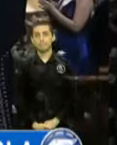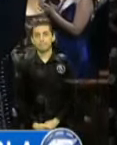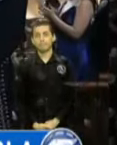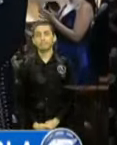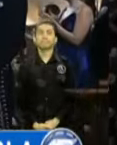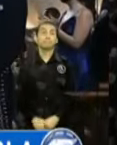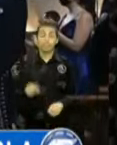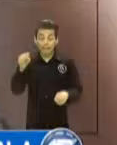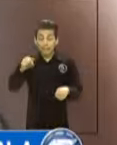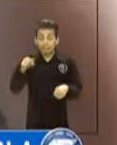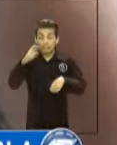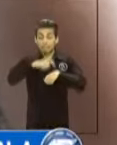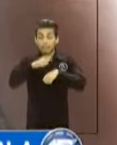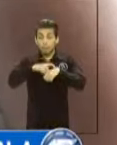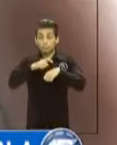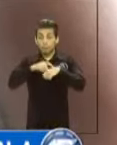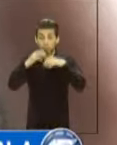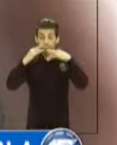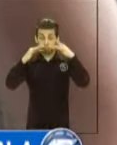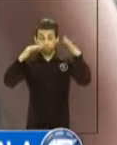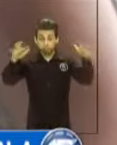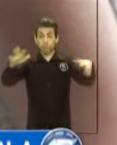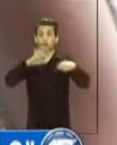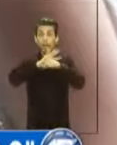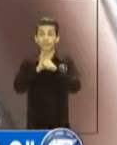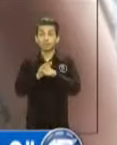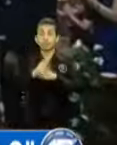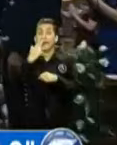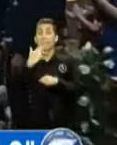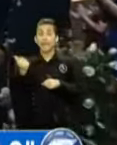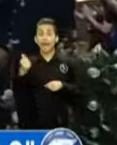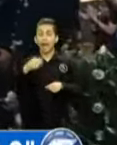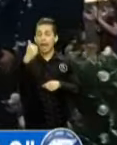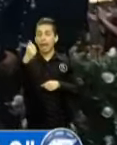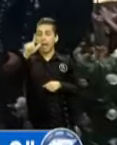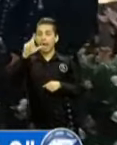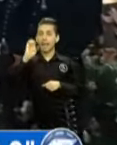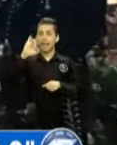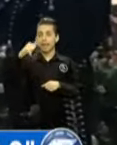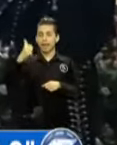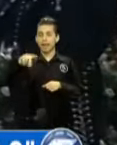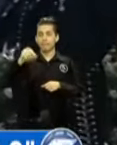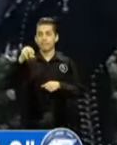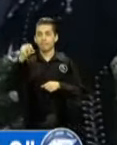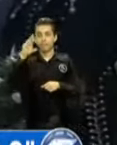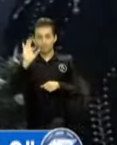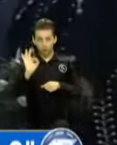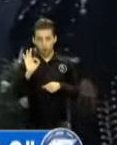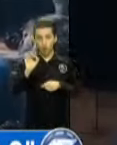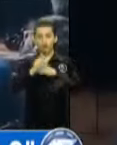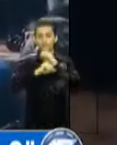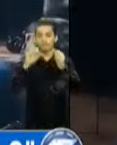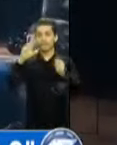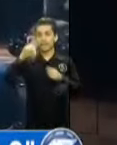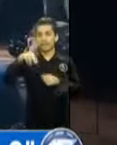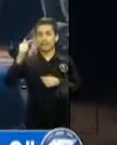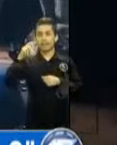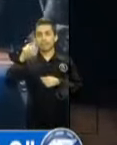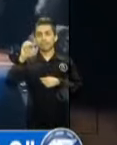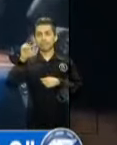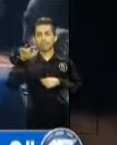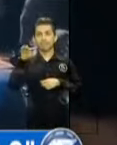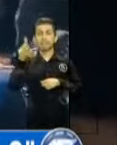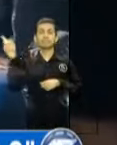de la pandemia, la hija del Potrillo unió su vida a la de Francisco Barba. Las imágenes de la espectacular ceremonia se filtraron en las